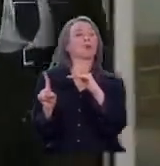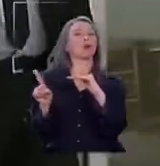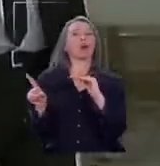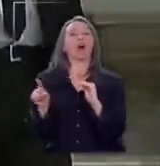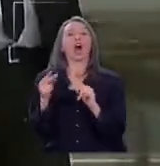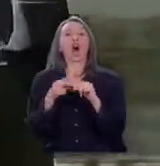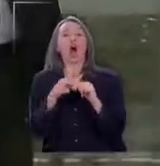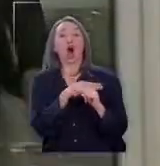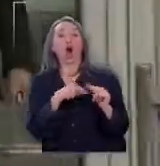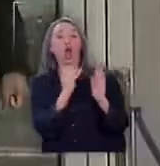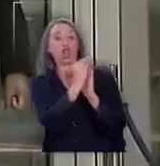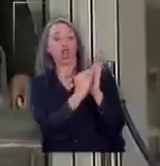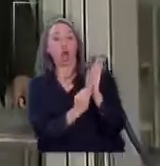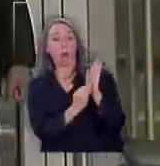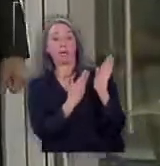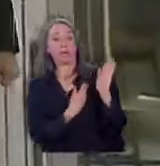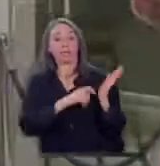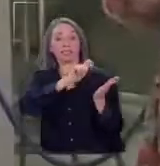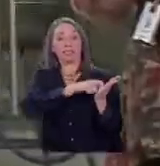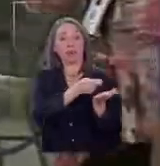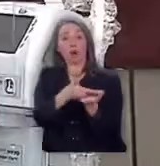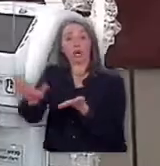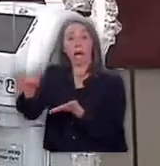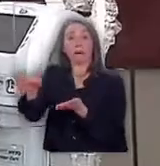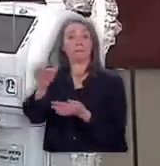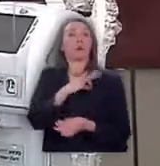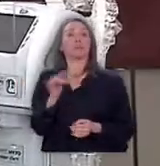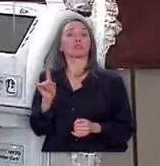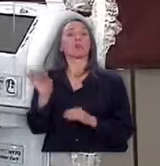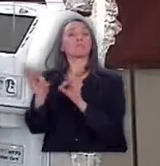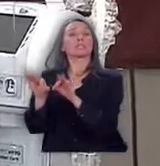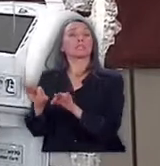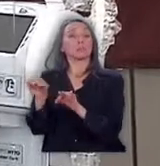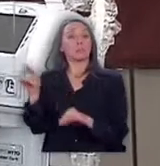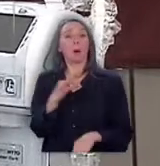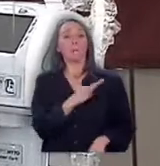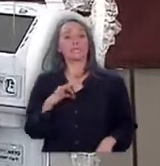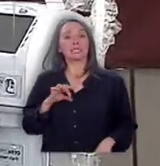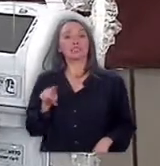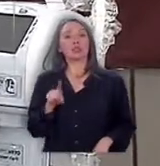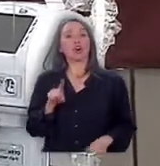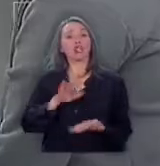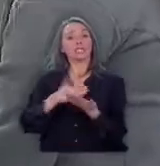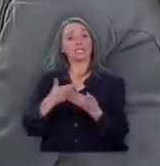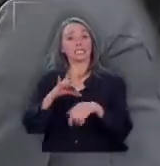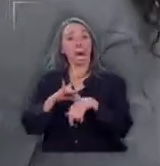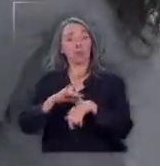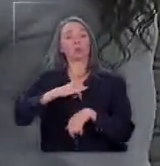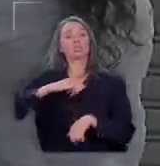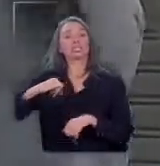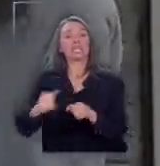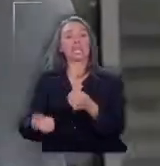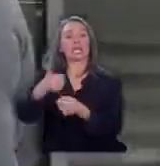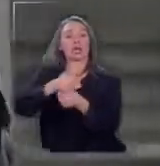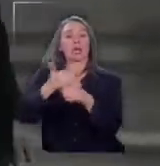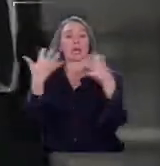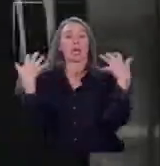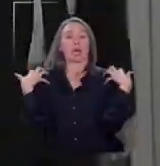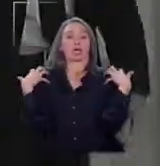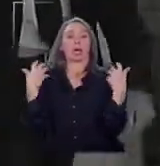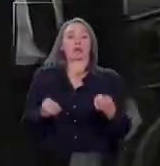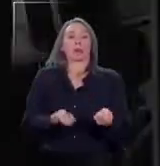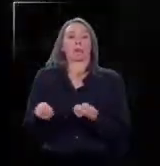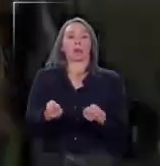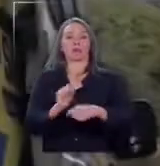estaba en el listado decretado por el mandatario el titular de salud Jaime mayal se mantiene en sus funciones a cargo del manejo de la